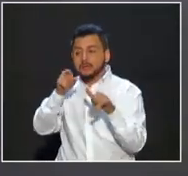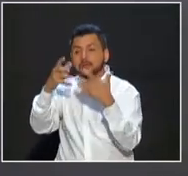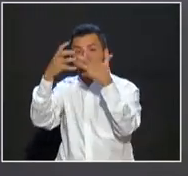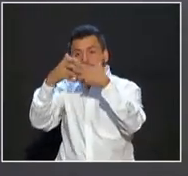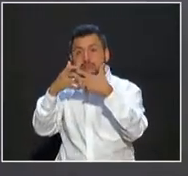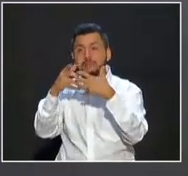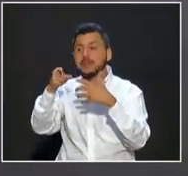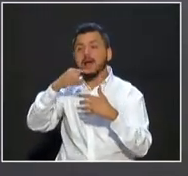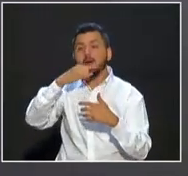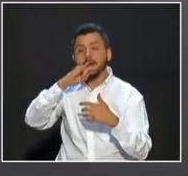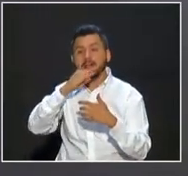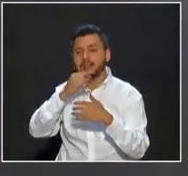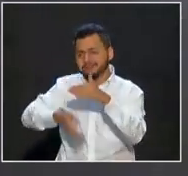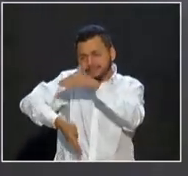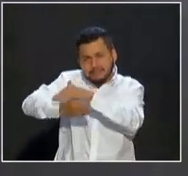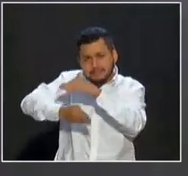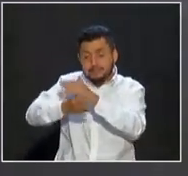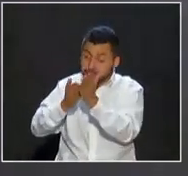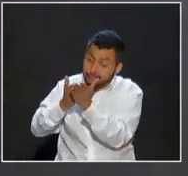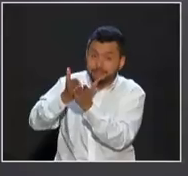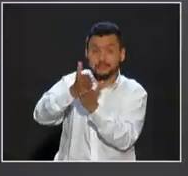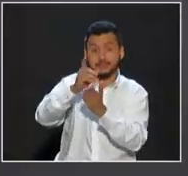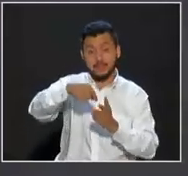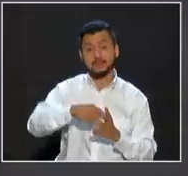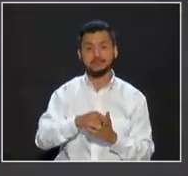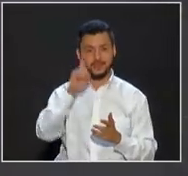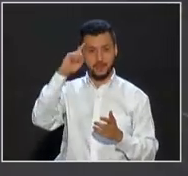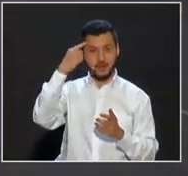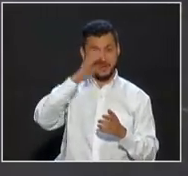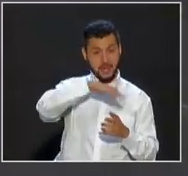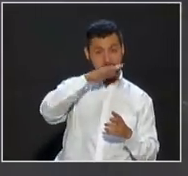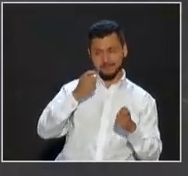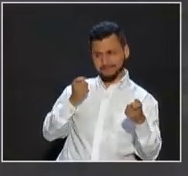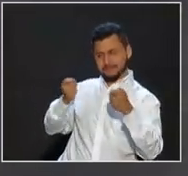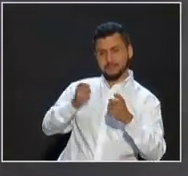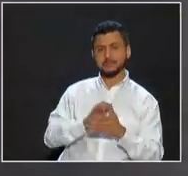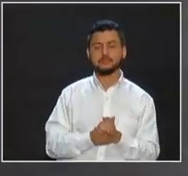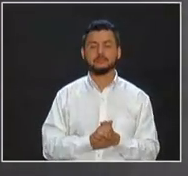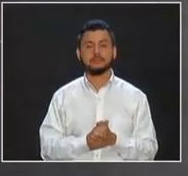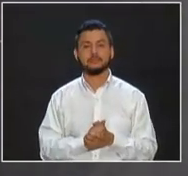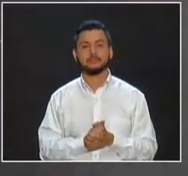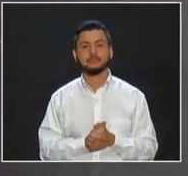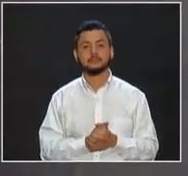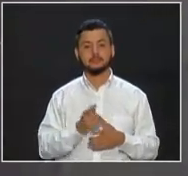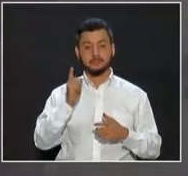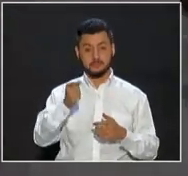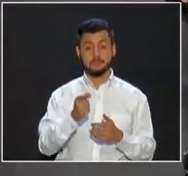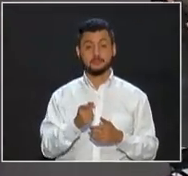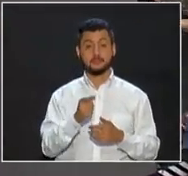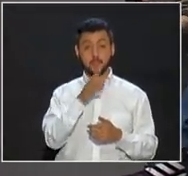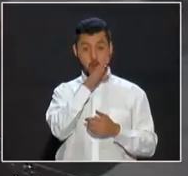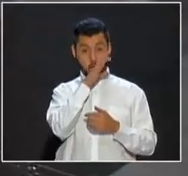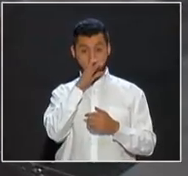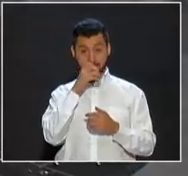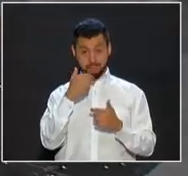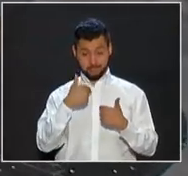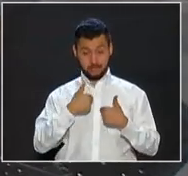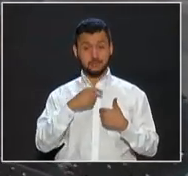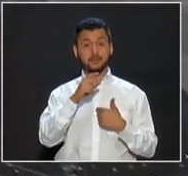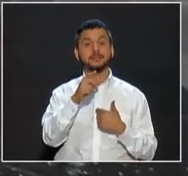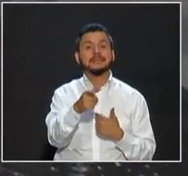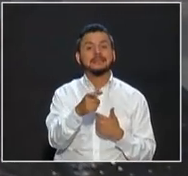juan camilo restrepo a diferencia del doctor guerra yo si no voy a hablar del ausente sólo decirte frente no voy a vender la fábrica de licores